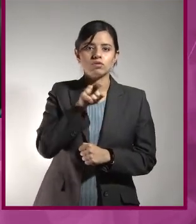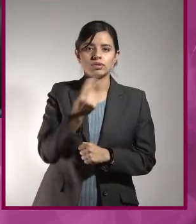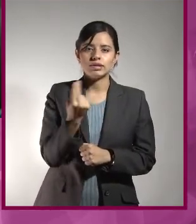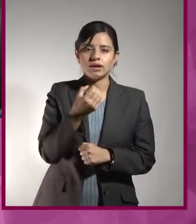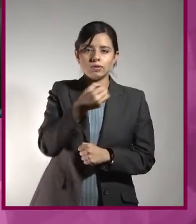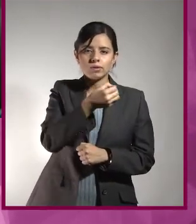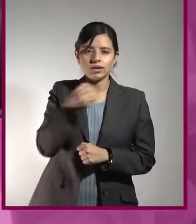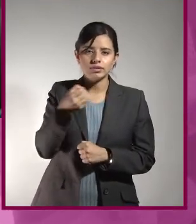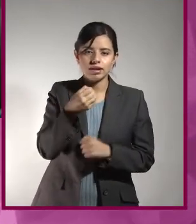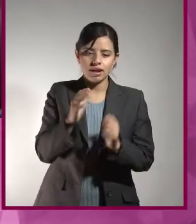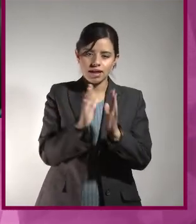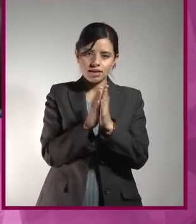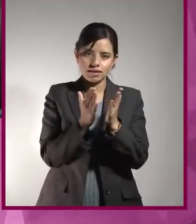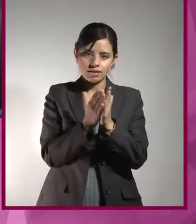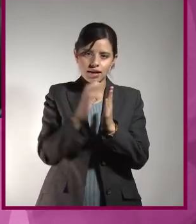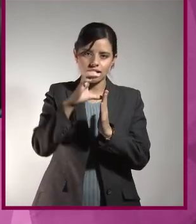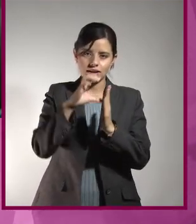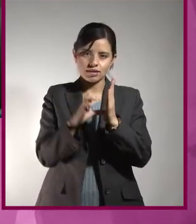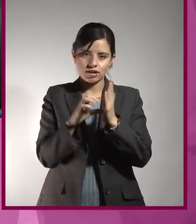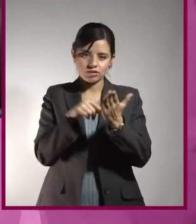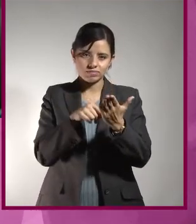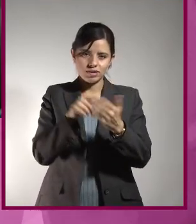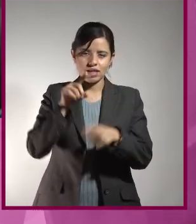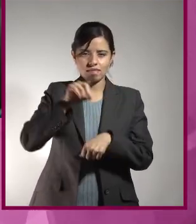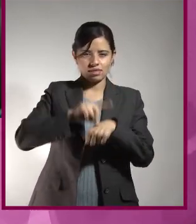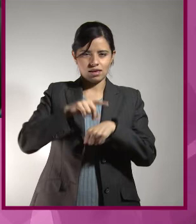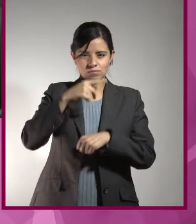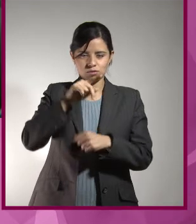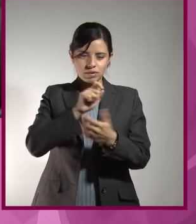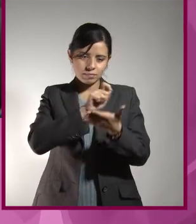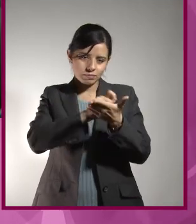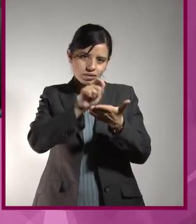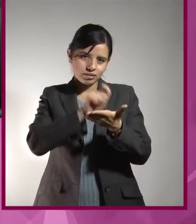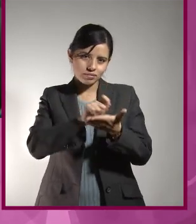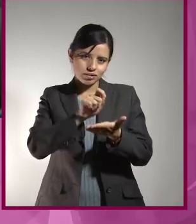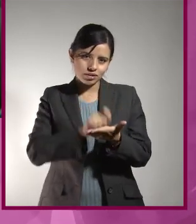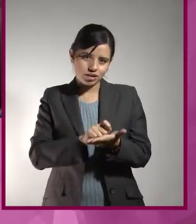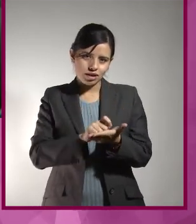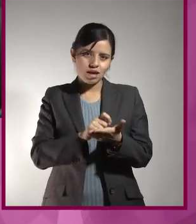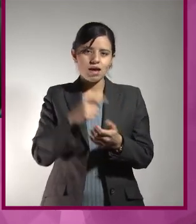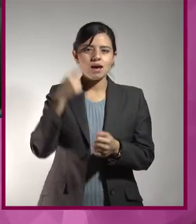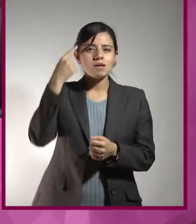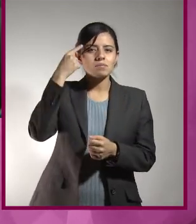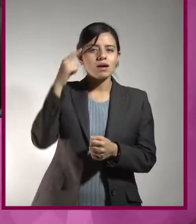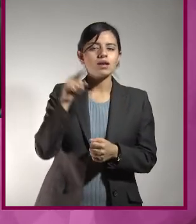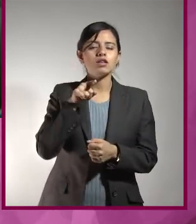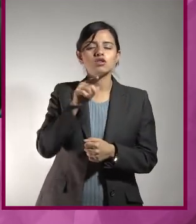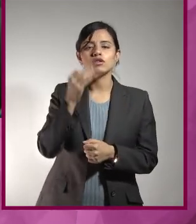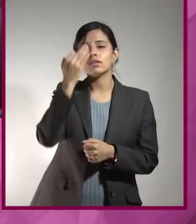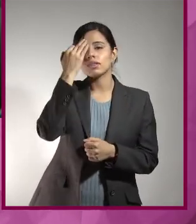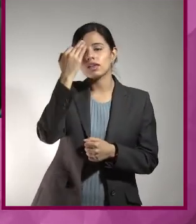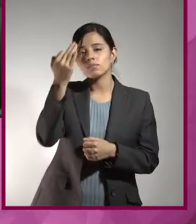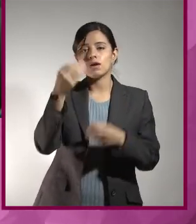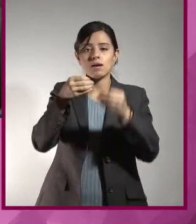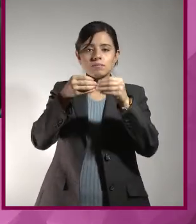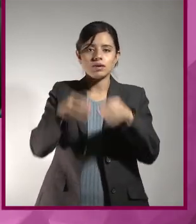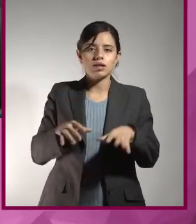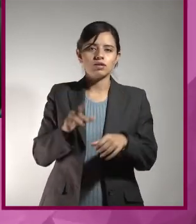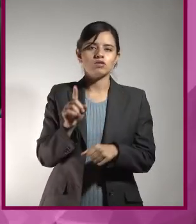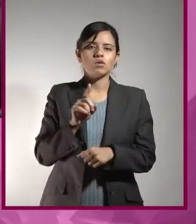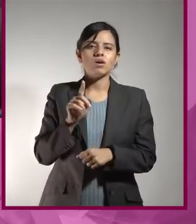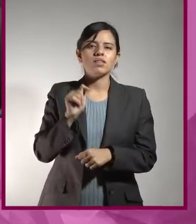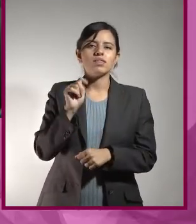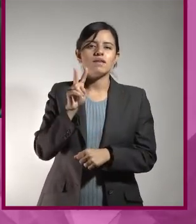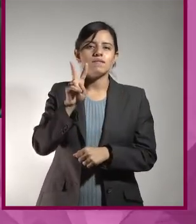si organizas una agenda, si puedes organizar tu día, para no perder la sensación del tiempo con